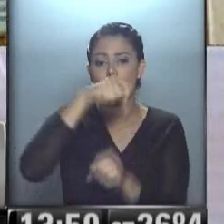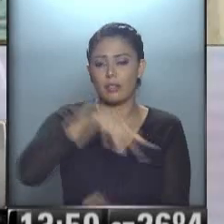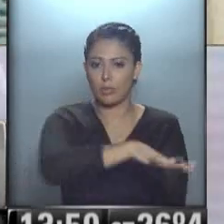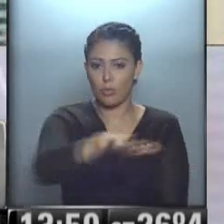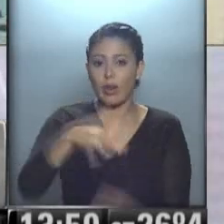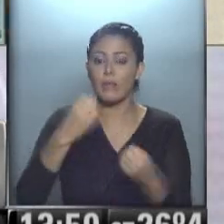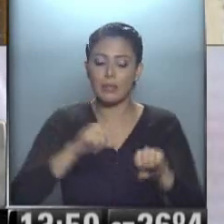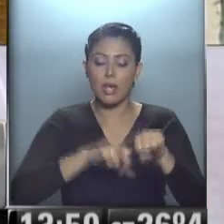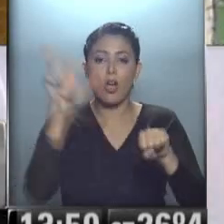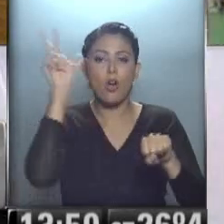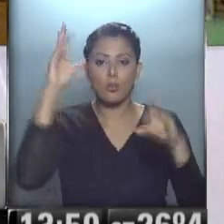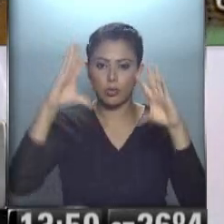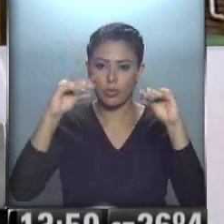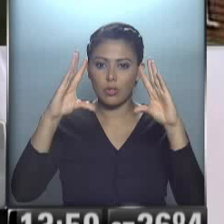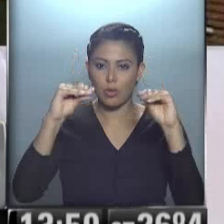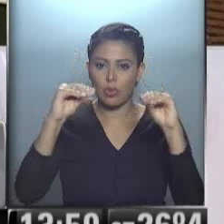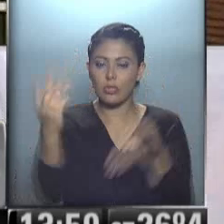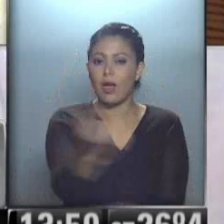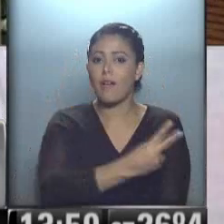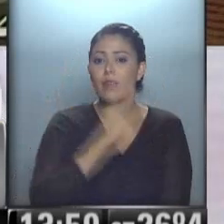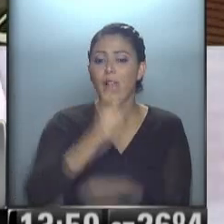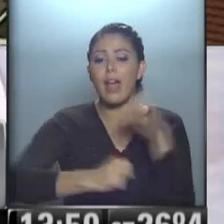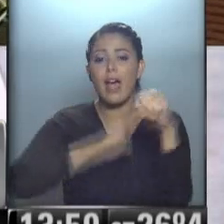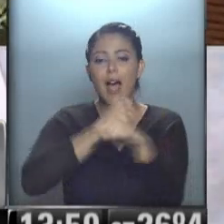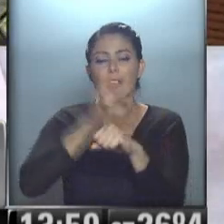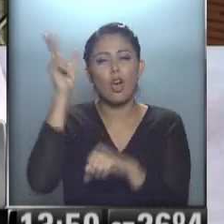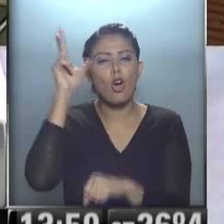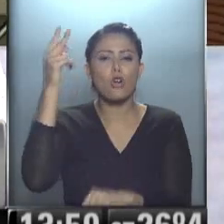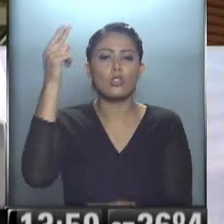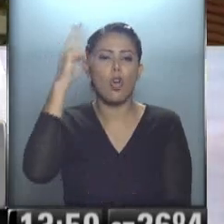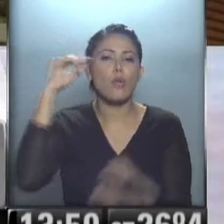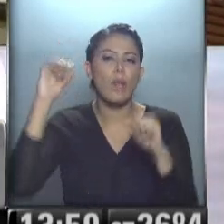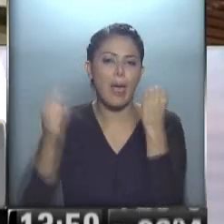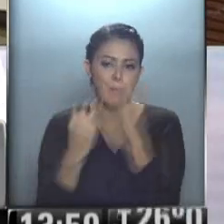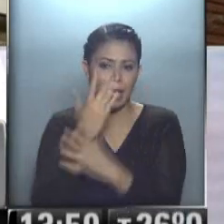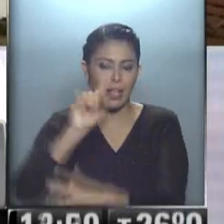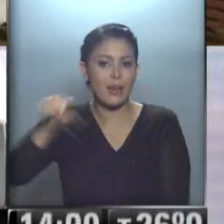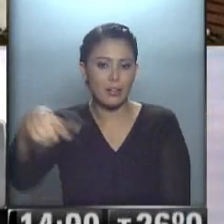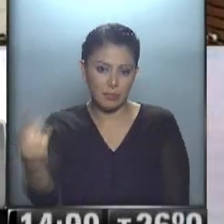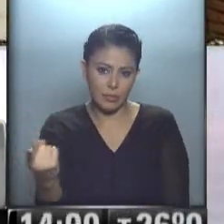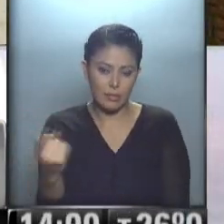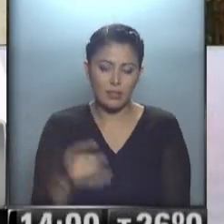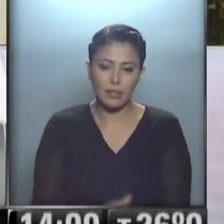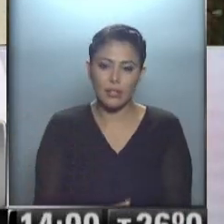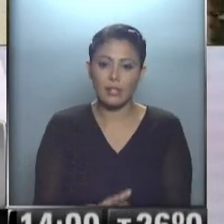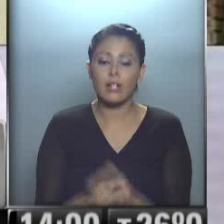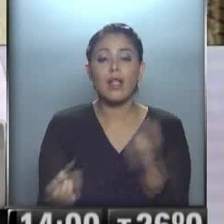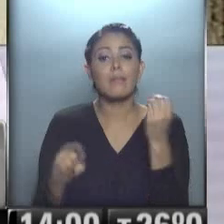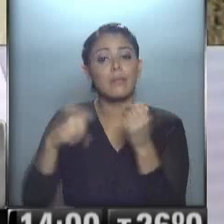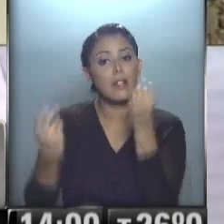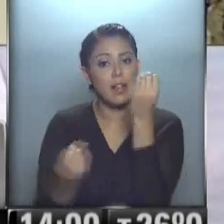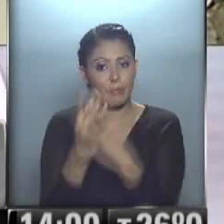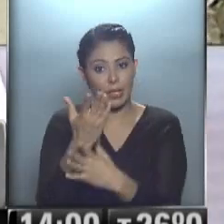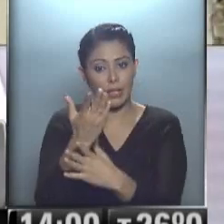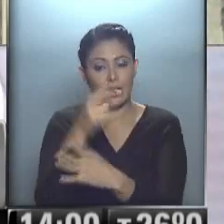partir de las 20 será velado hasta las 89 de la mañana de la jornada eh de mañana por la mañana cuando